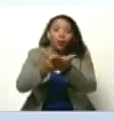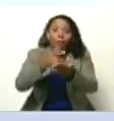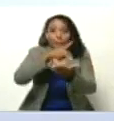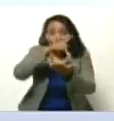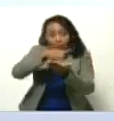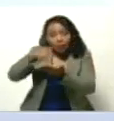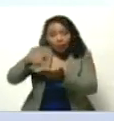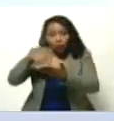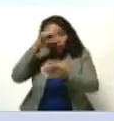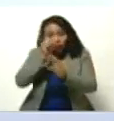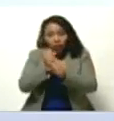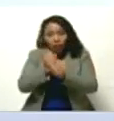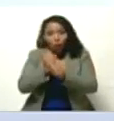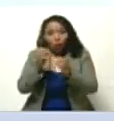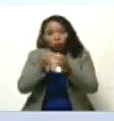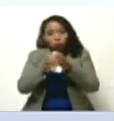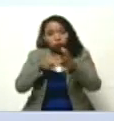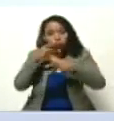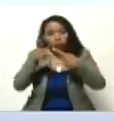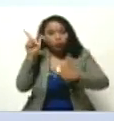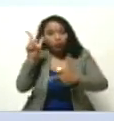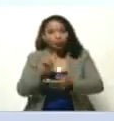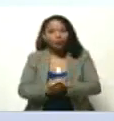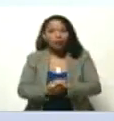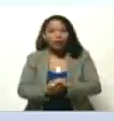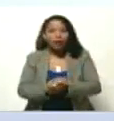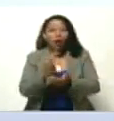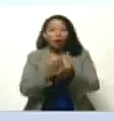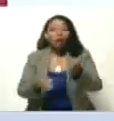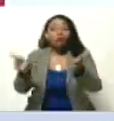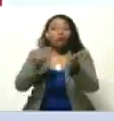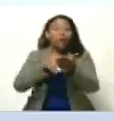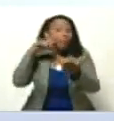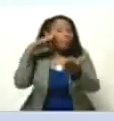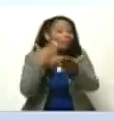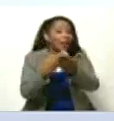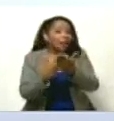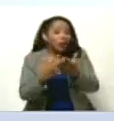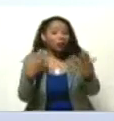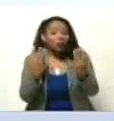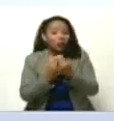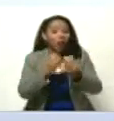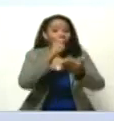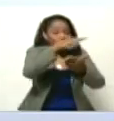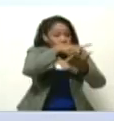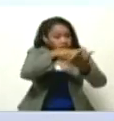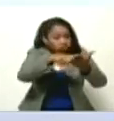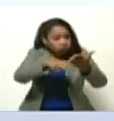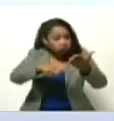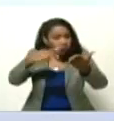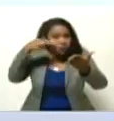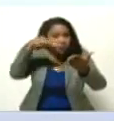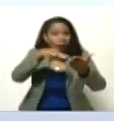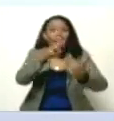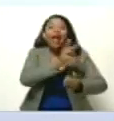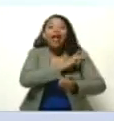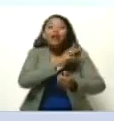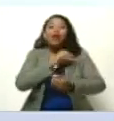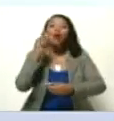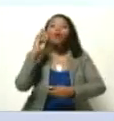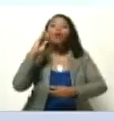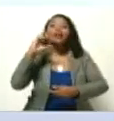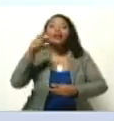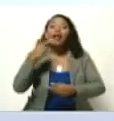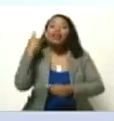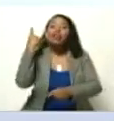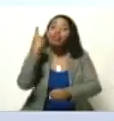Se elabora el acta y se recogen las firmas de los testigos y acompañantes. Pues todo ordenado. El jefe de UH debe transmitir el resultado